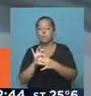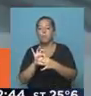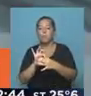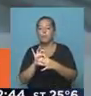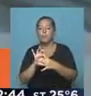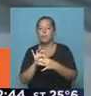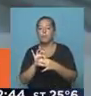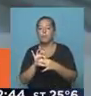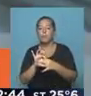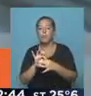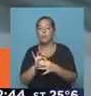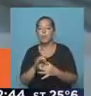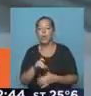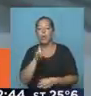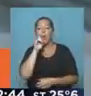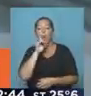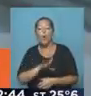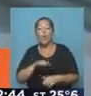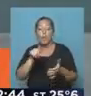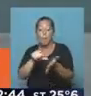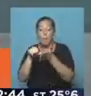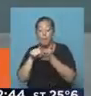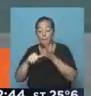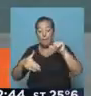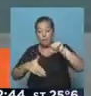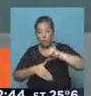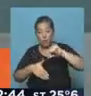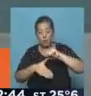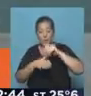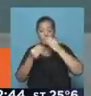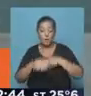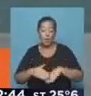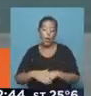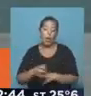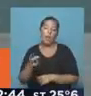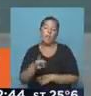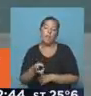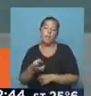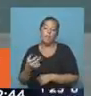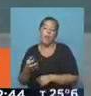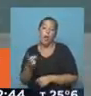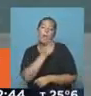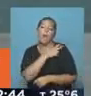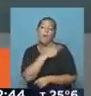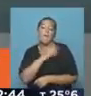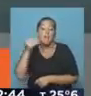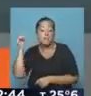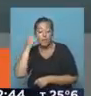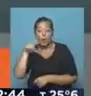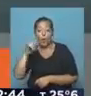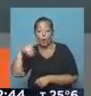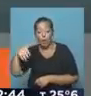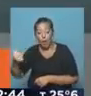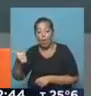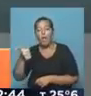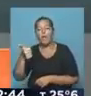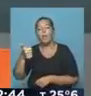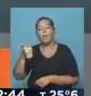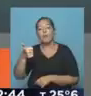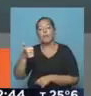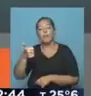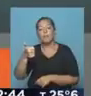de la Unión de Naciones sudamericanas que surge con el liderazgo brasileño y Lula ahí eh dándole